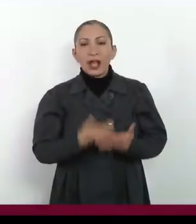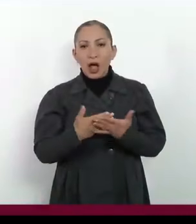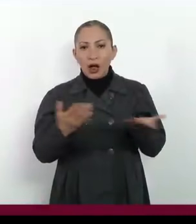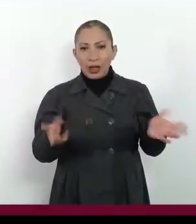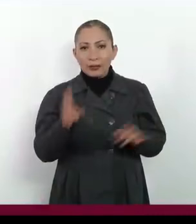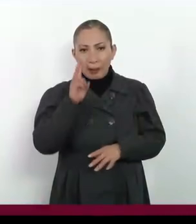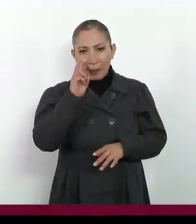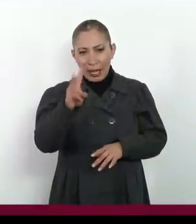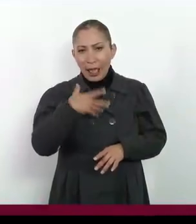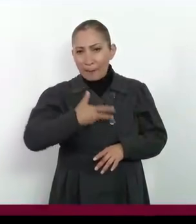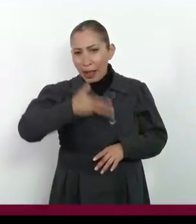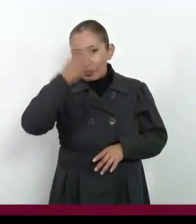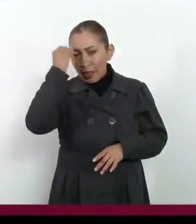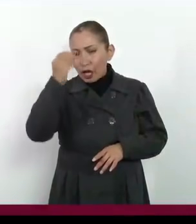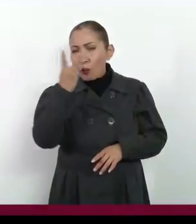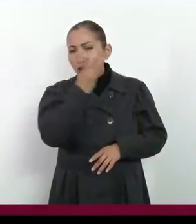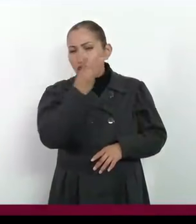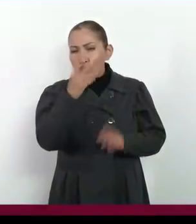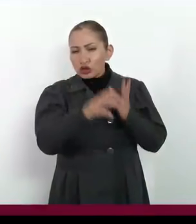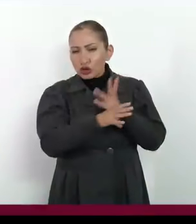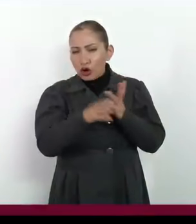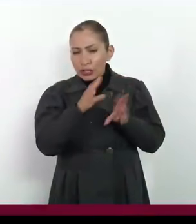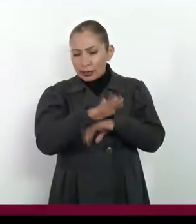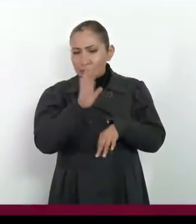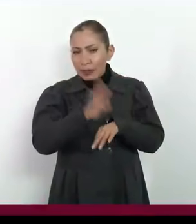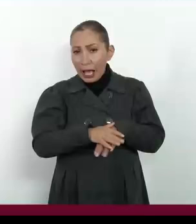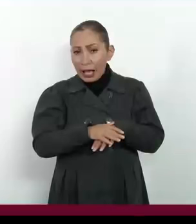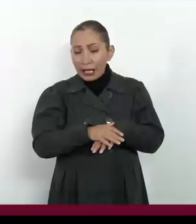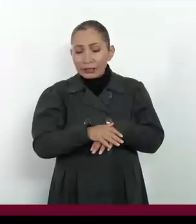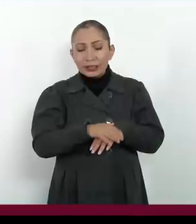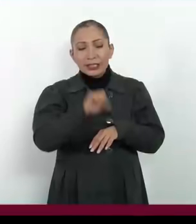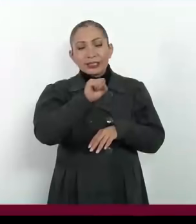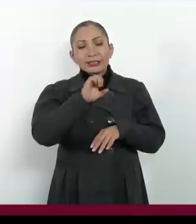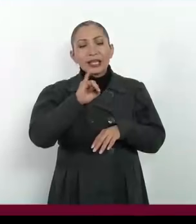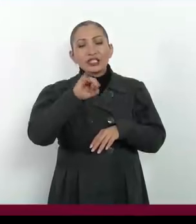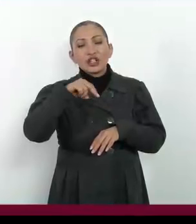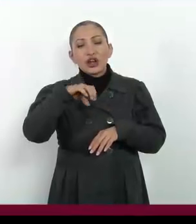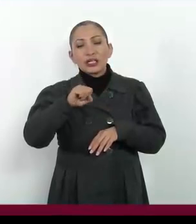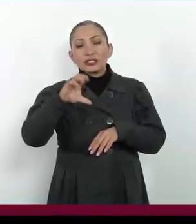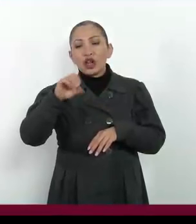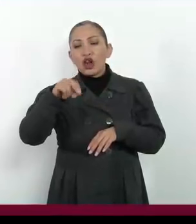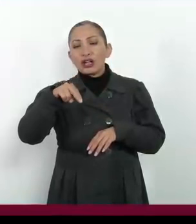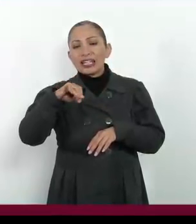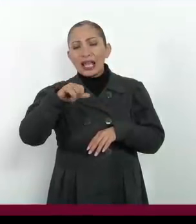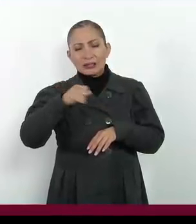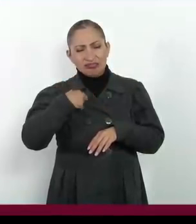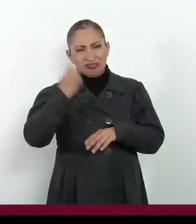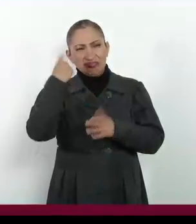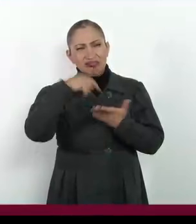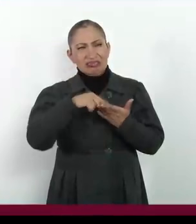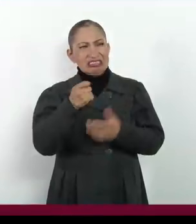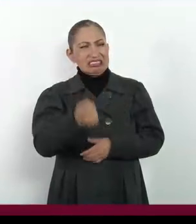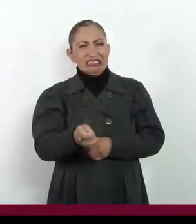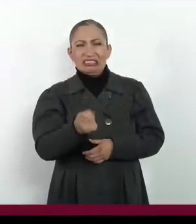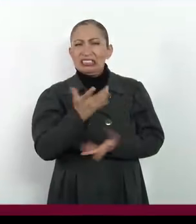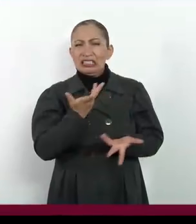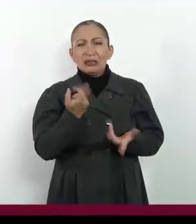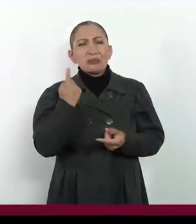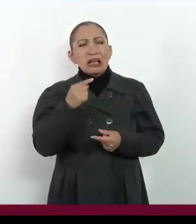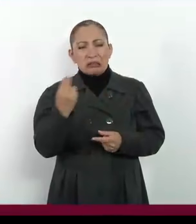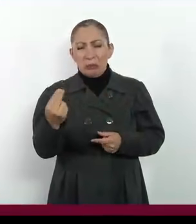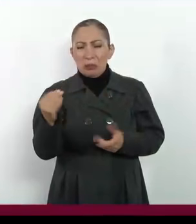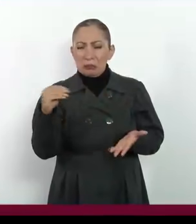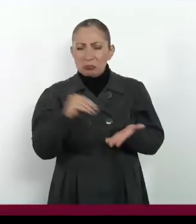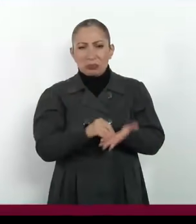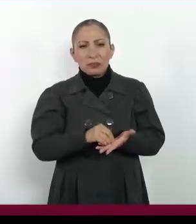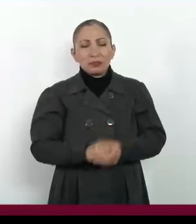Vamos a ver si podemos aprender un par de cosas acerca de las secciones cónicas. Primero que nada, uno se pregunta, bueno, ¿y qué son